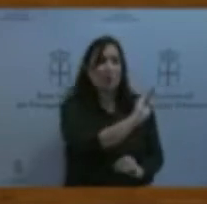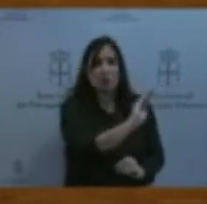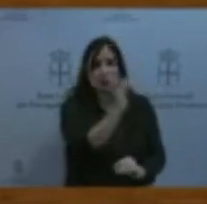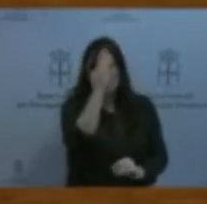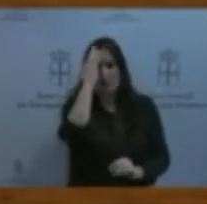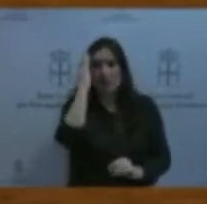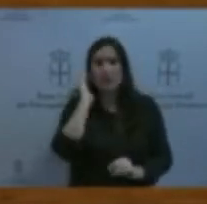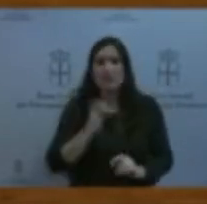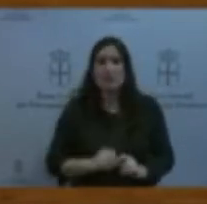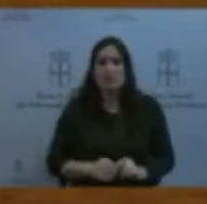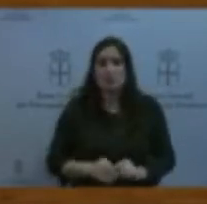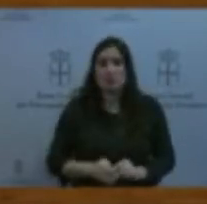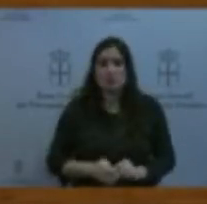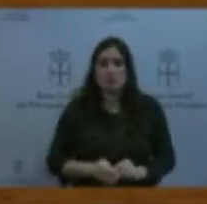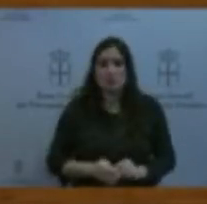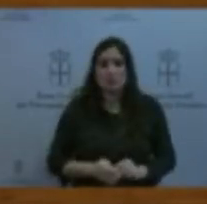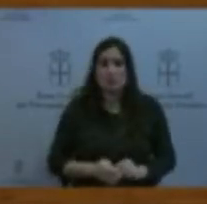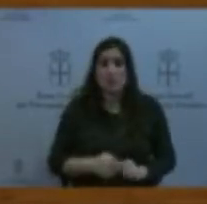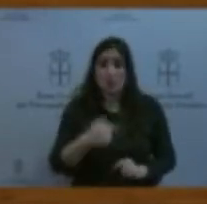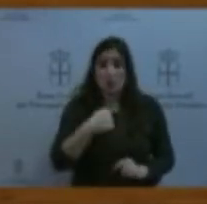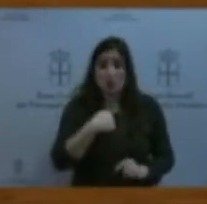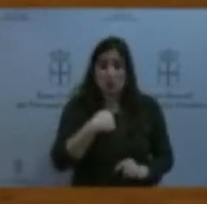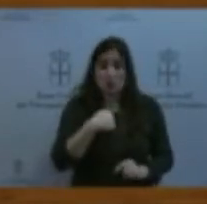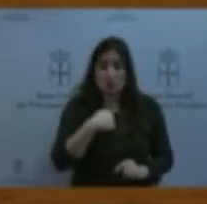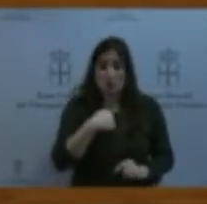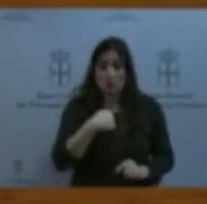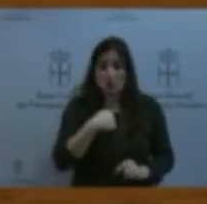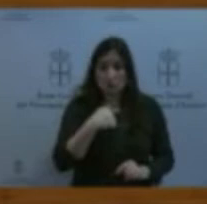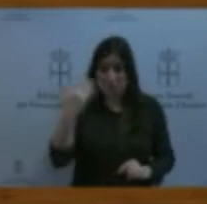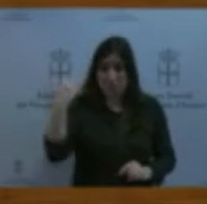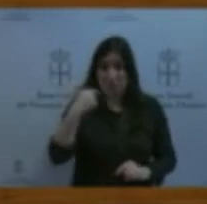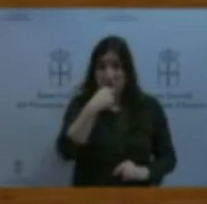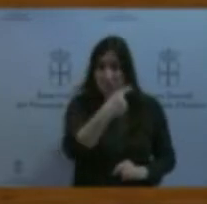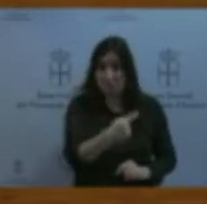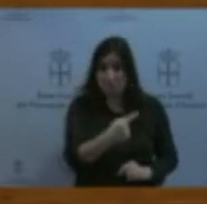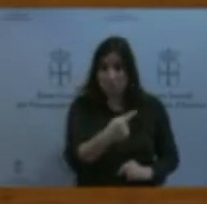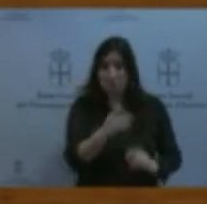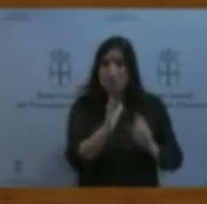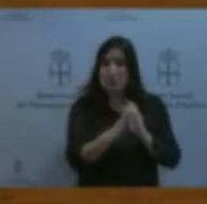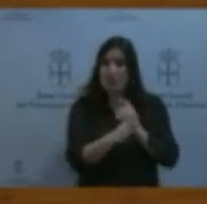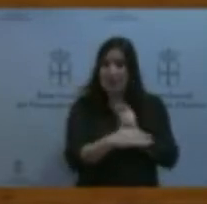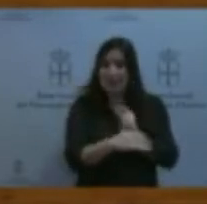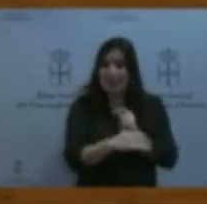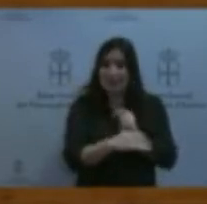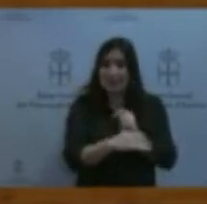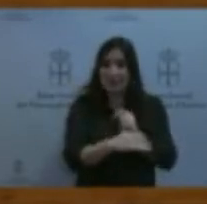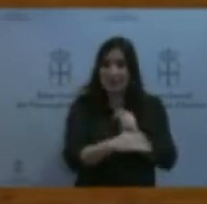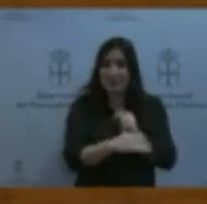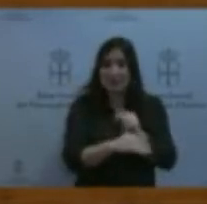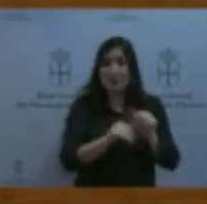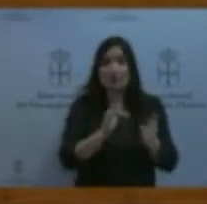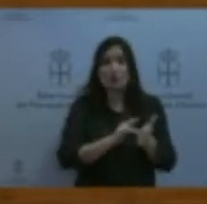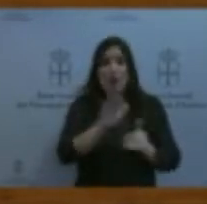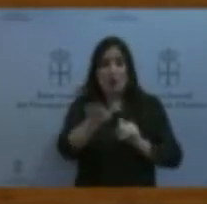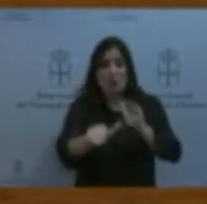Yo le decía en aquel momento que el retraso obviamente venía cuando la convocatoria se publica en